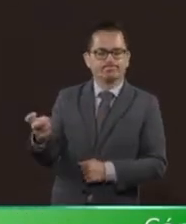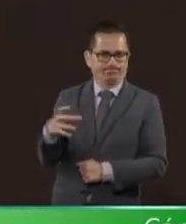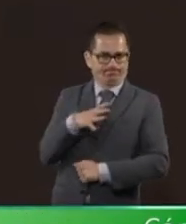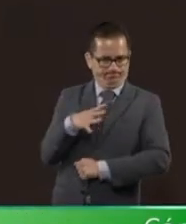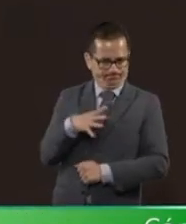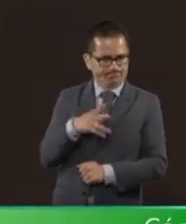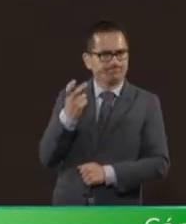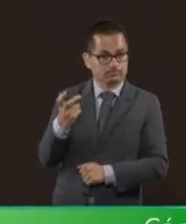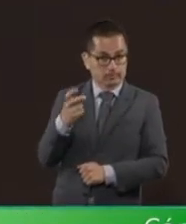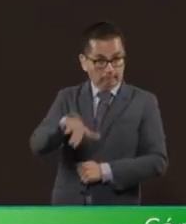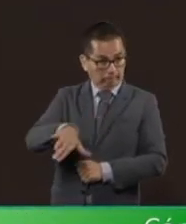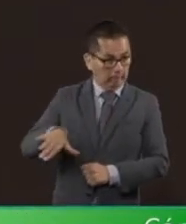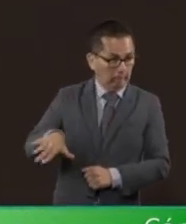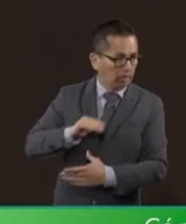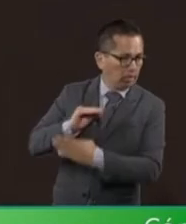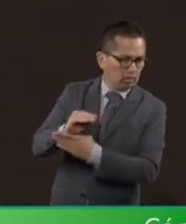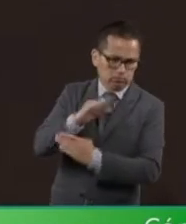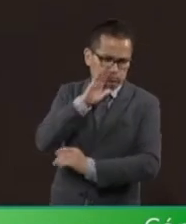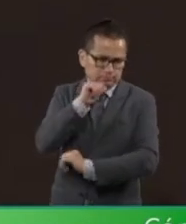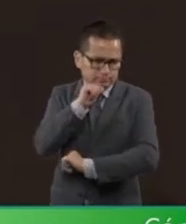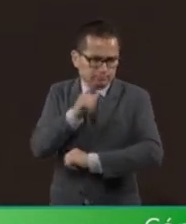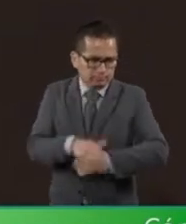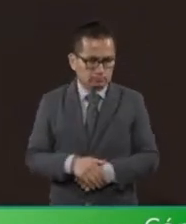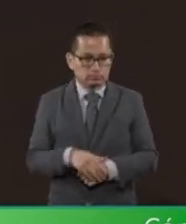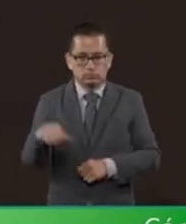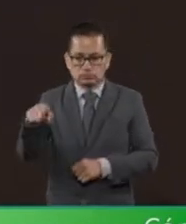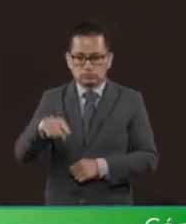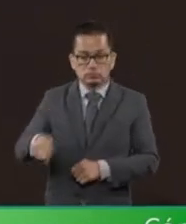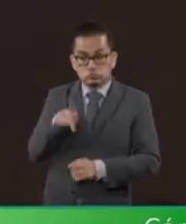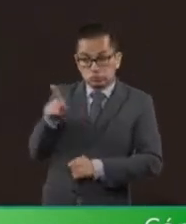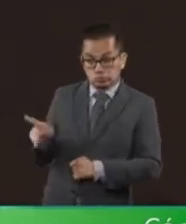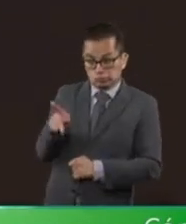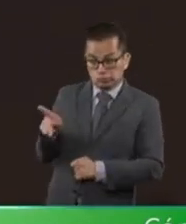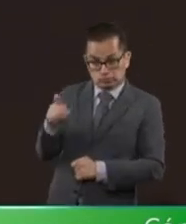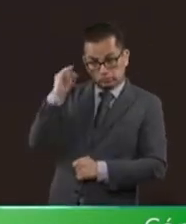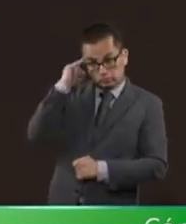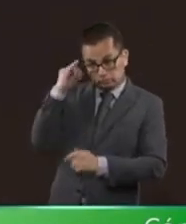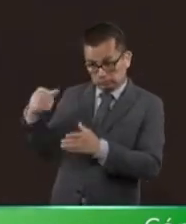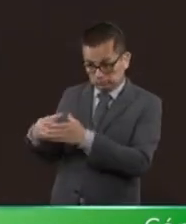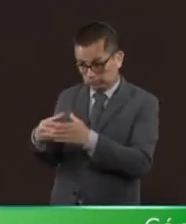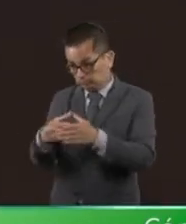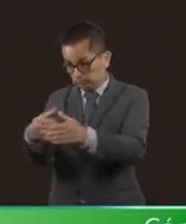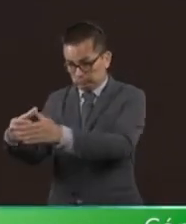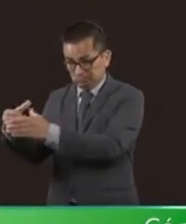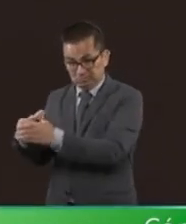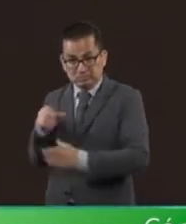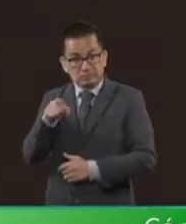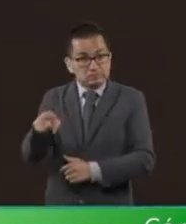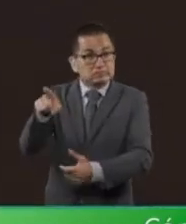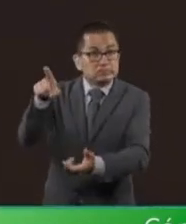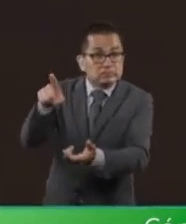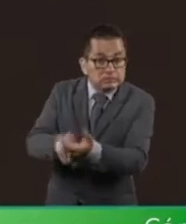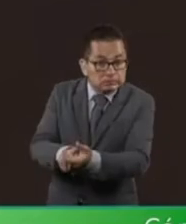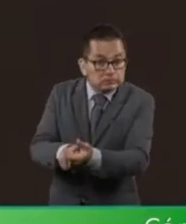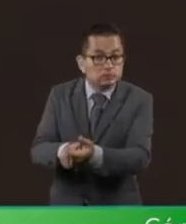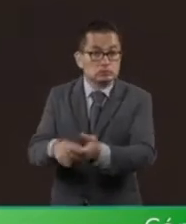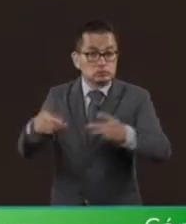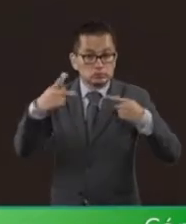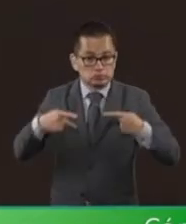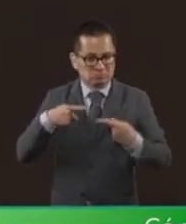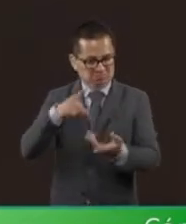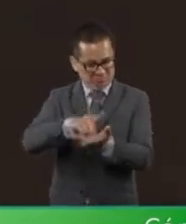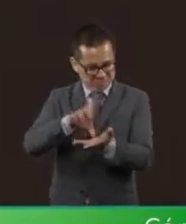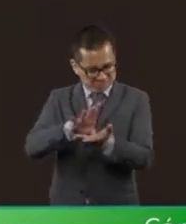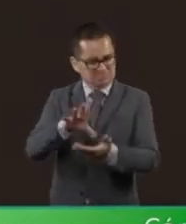estos pueblos originarios y grupos indígenas existen personas con discapacidad que no han sido tomadas en